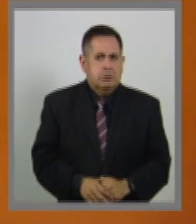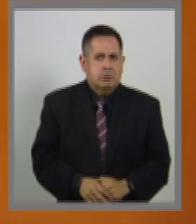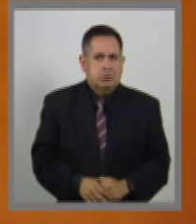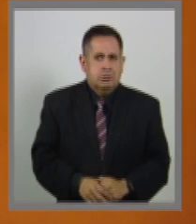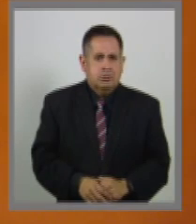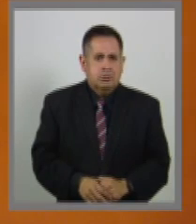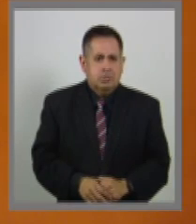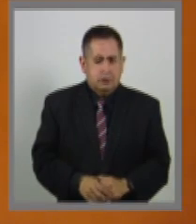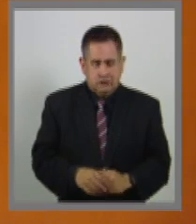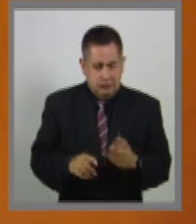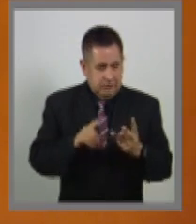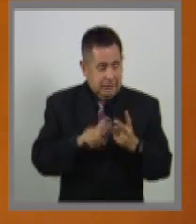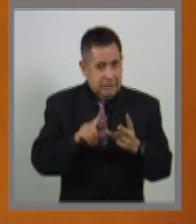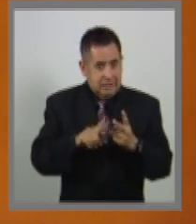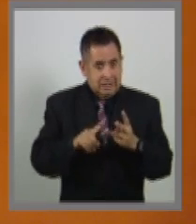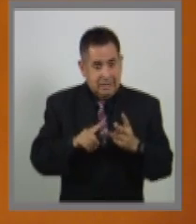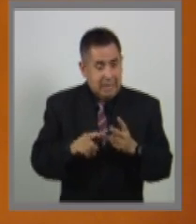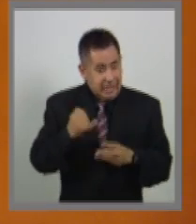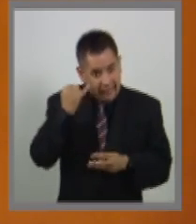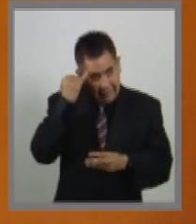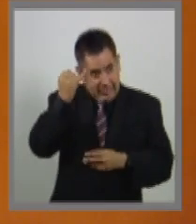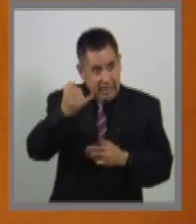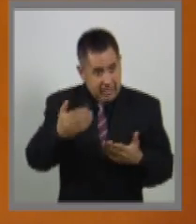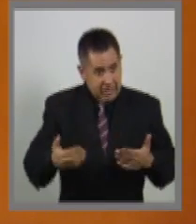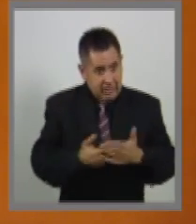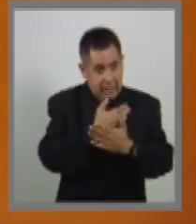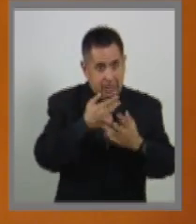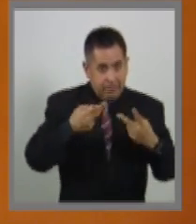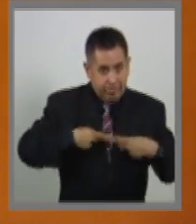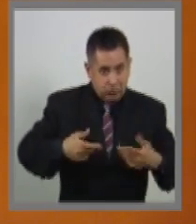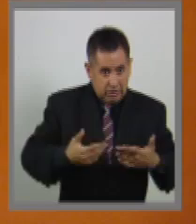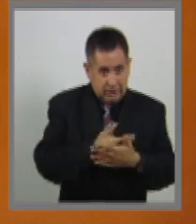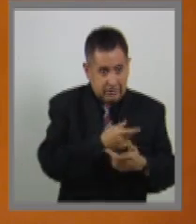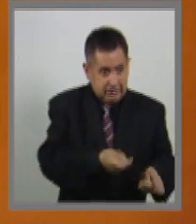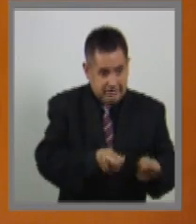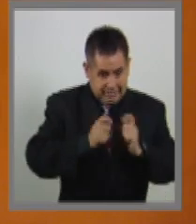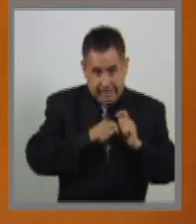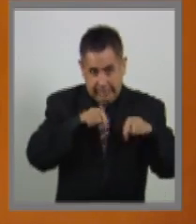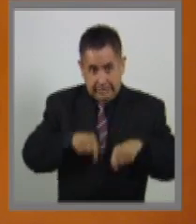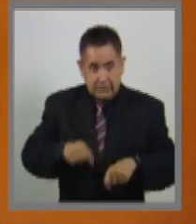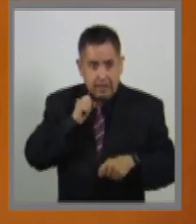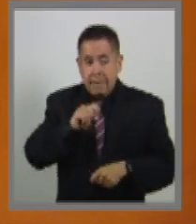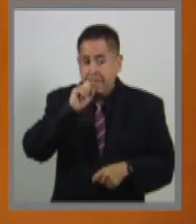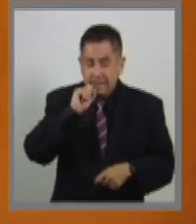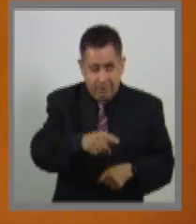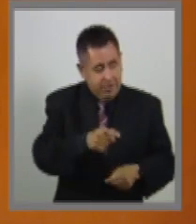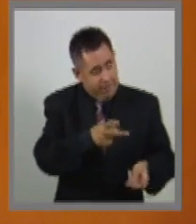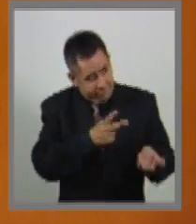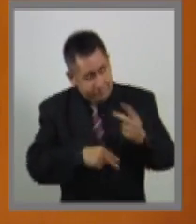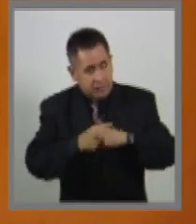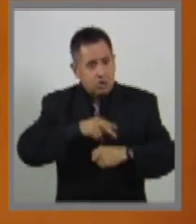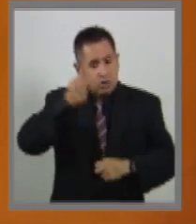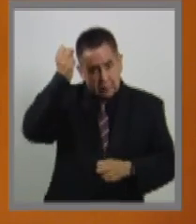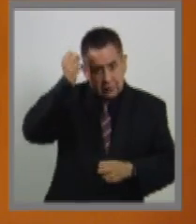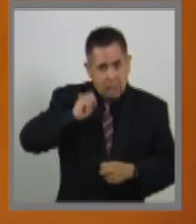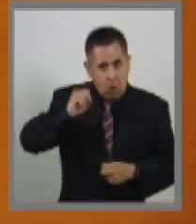La tercera iniciativa ciudadana que se ha presentado también provino de sinaloenses.